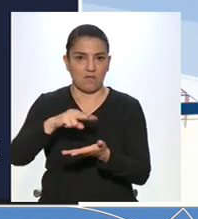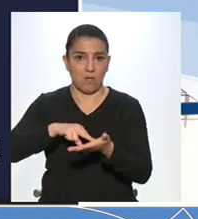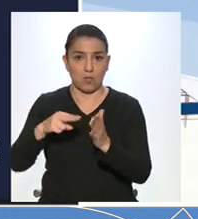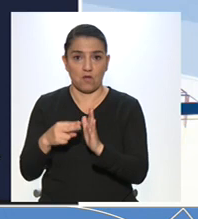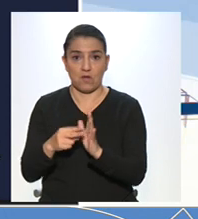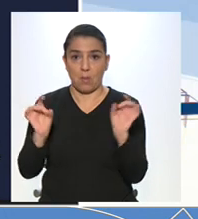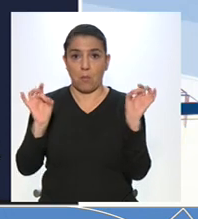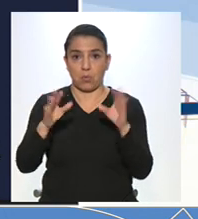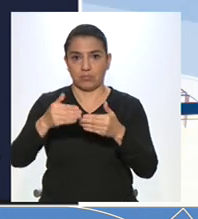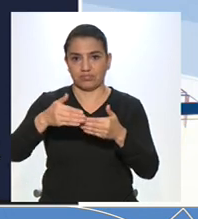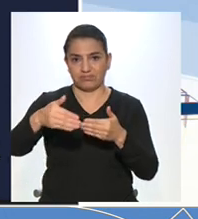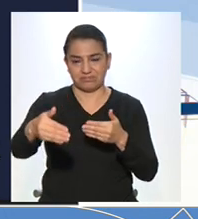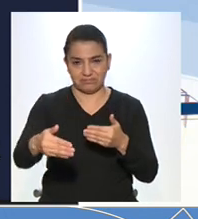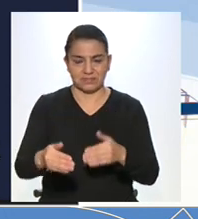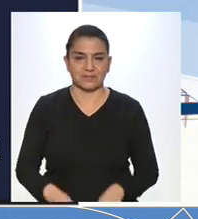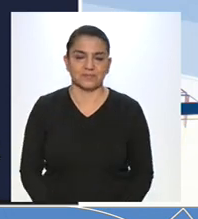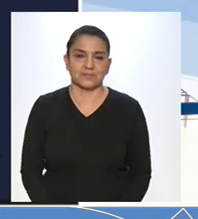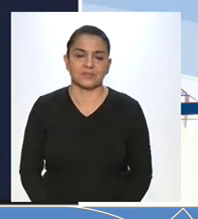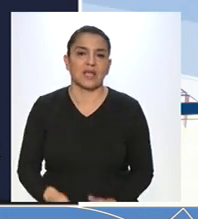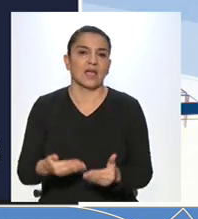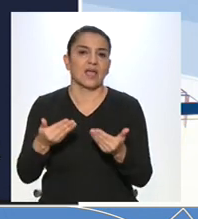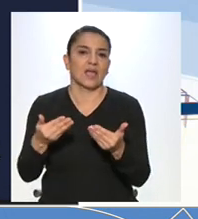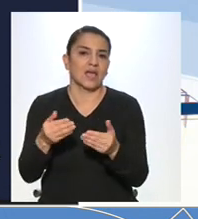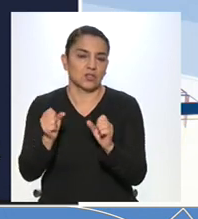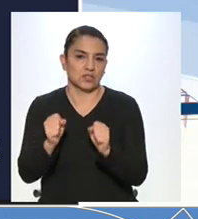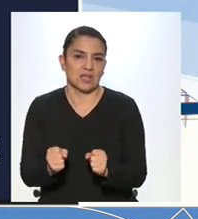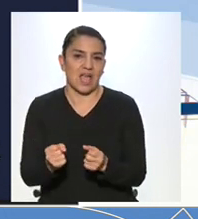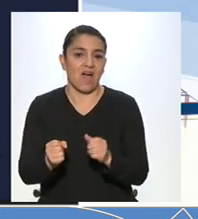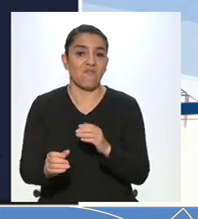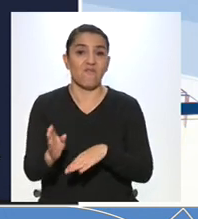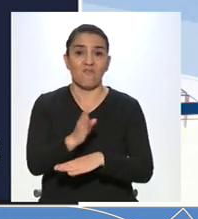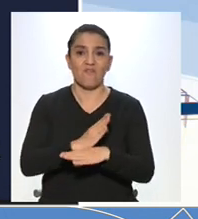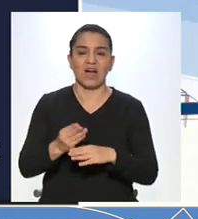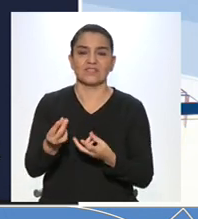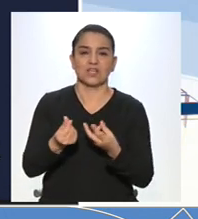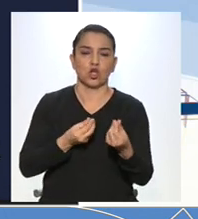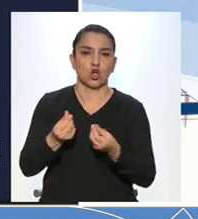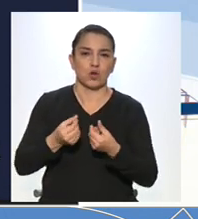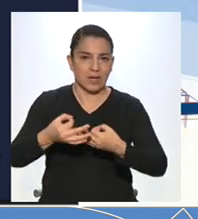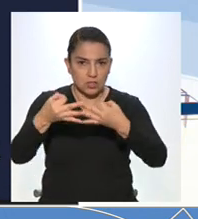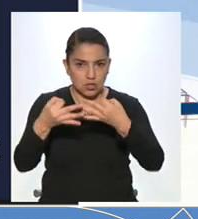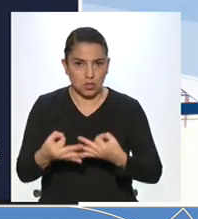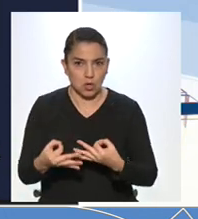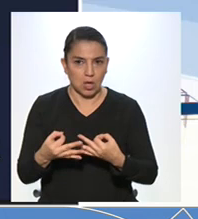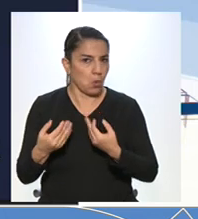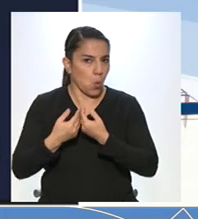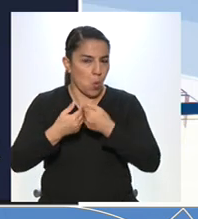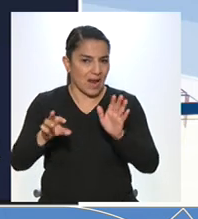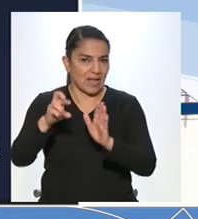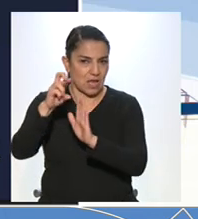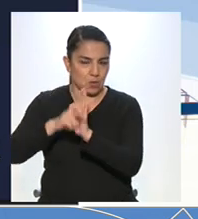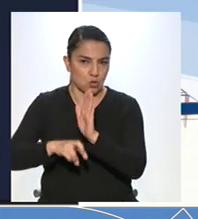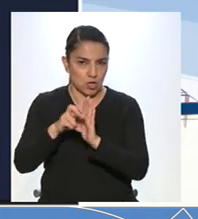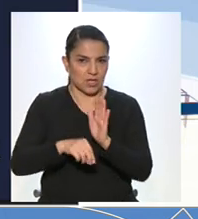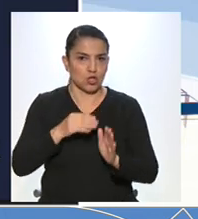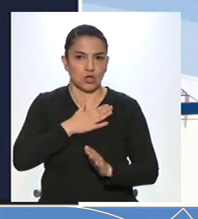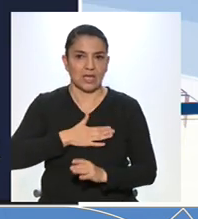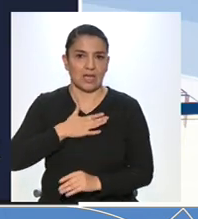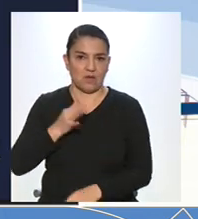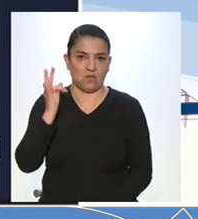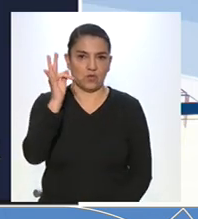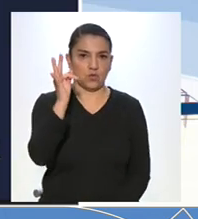ocurrirán. Esto proveería una base económica sólida para cualquier proyecto que busque responder a las necesidades y aspiraciones de los chilenos en el